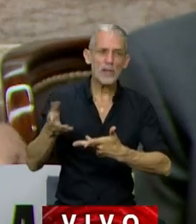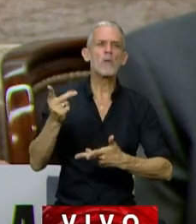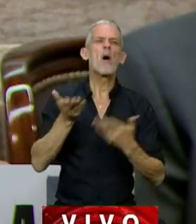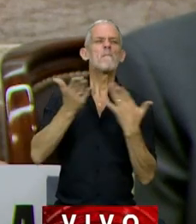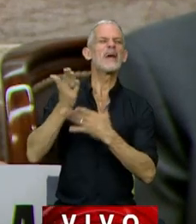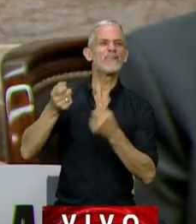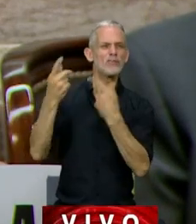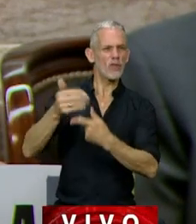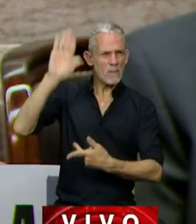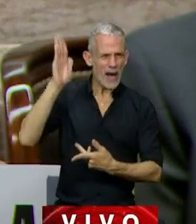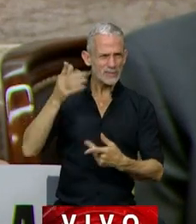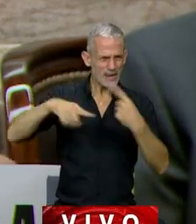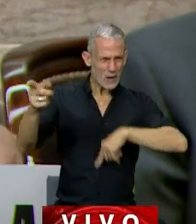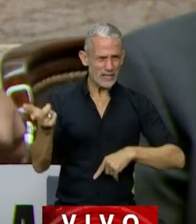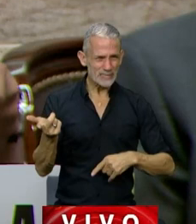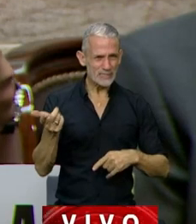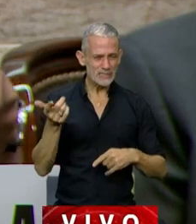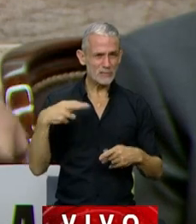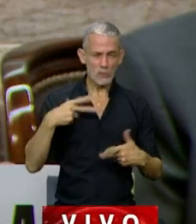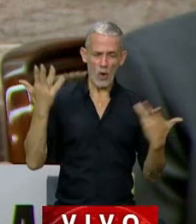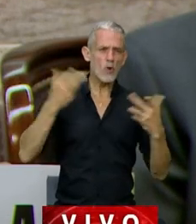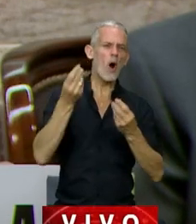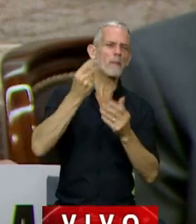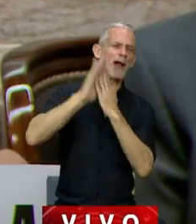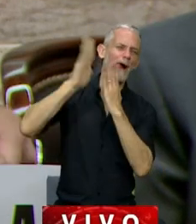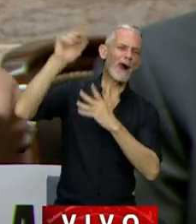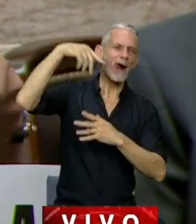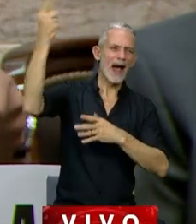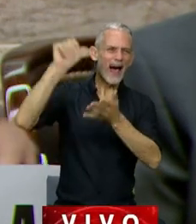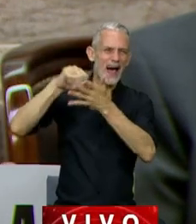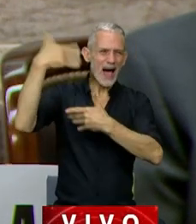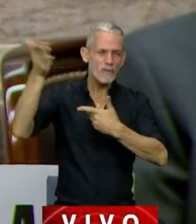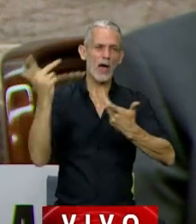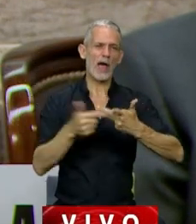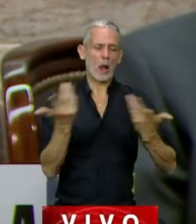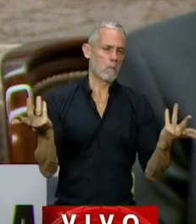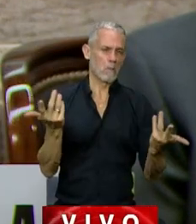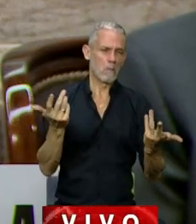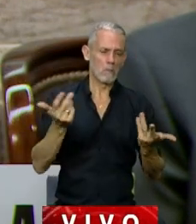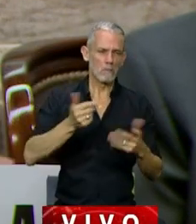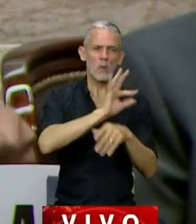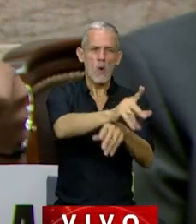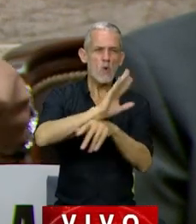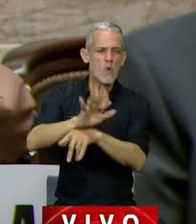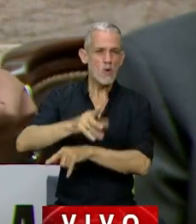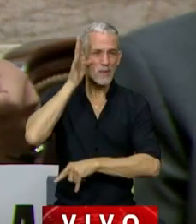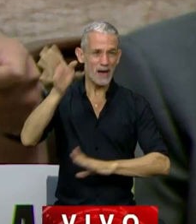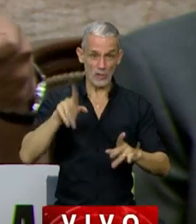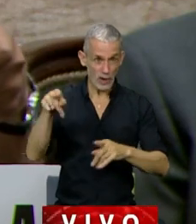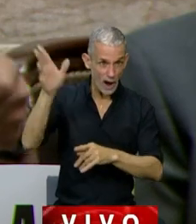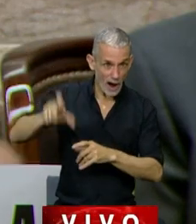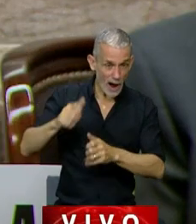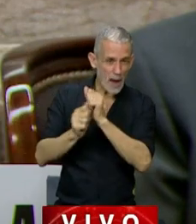más beneficios tienen. Son los que fugan capitales, son los que saquean el país. Esos parece que son